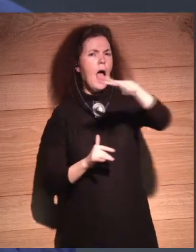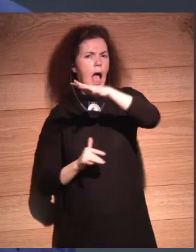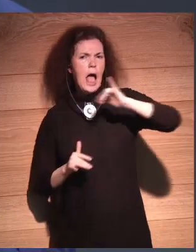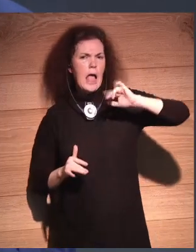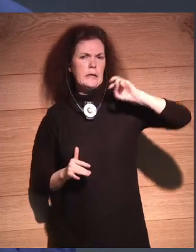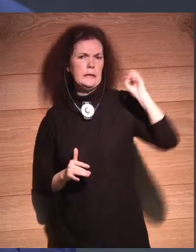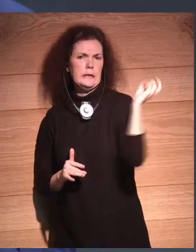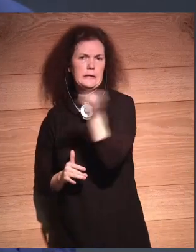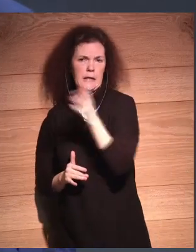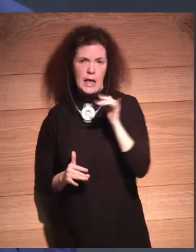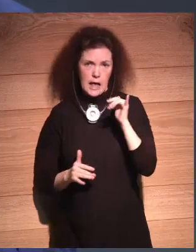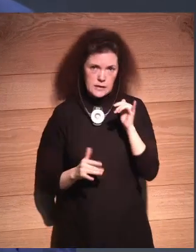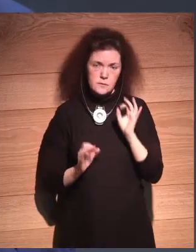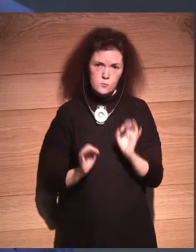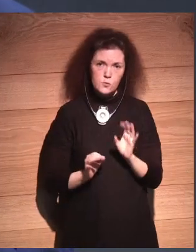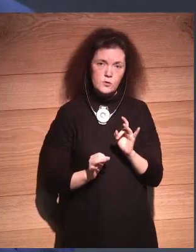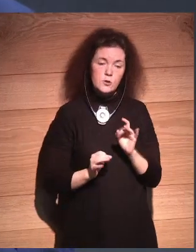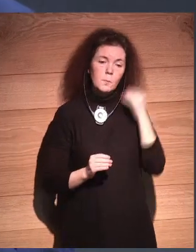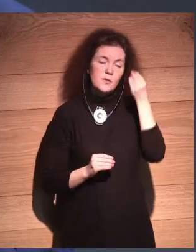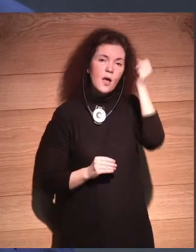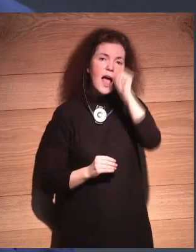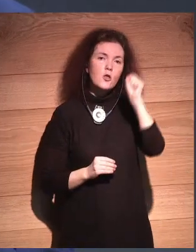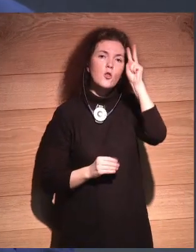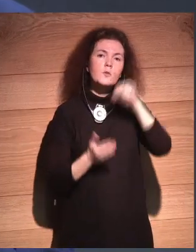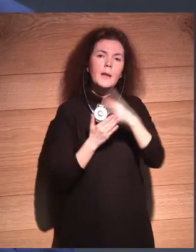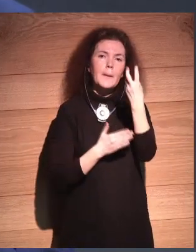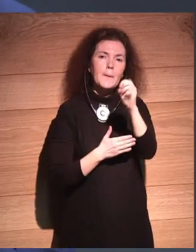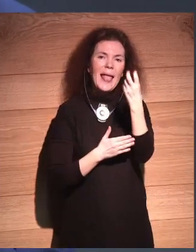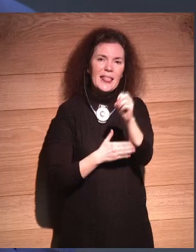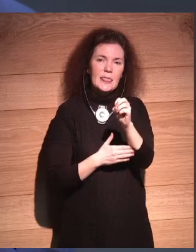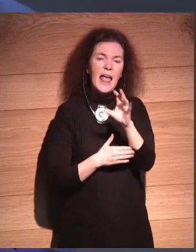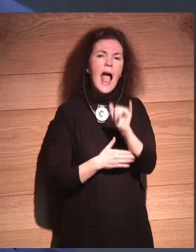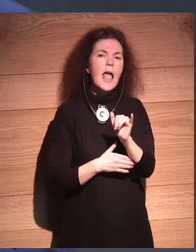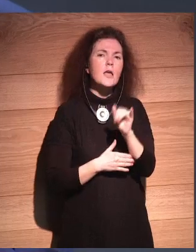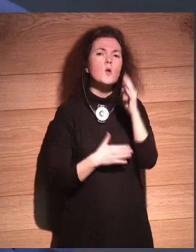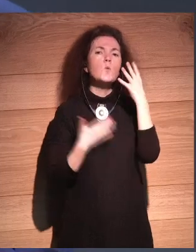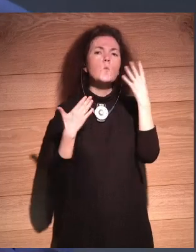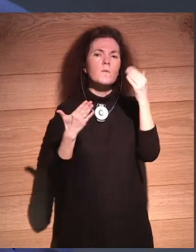lados. Yo creo que en 2020 va a haber 9.000